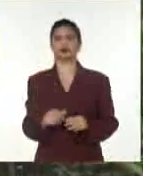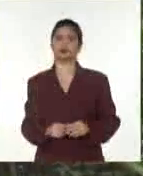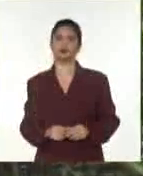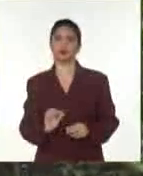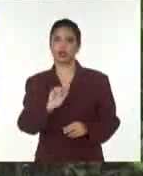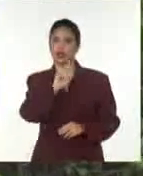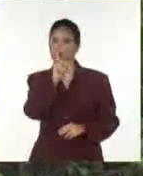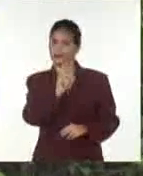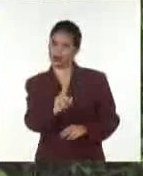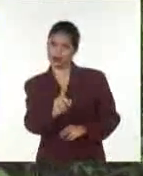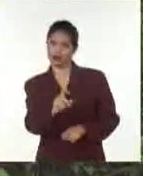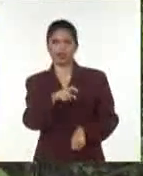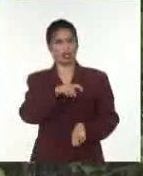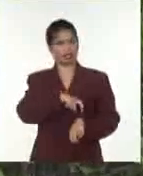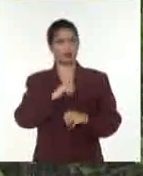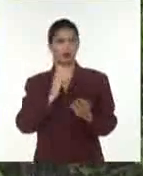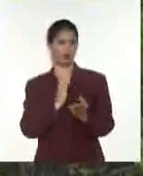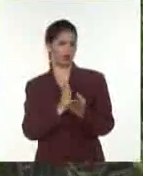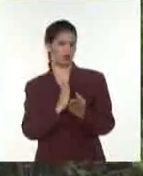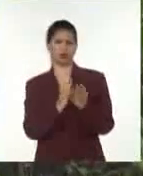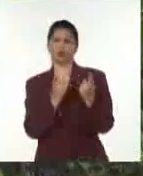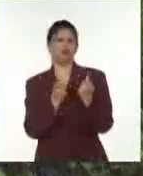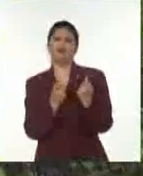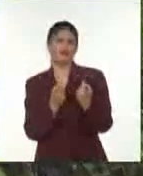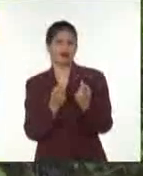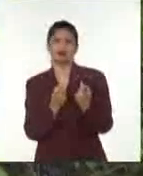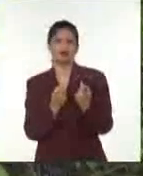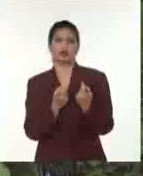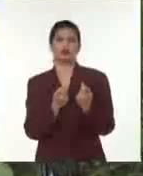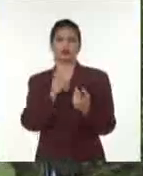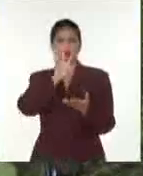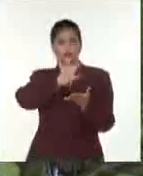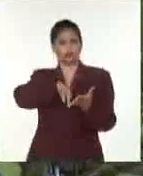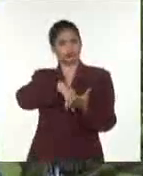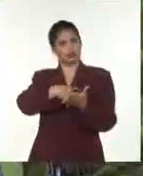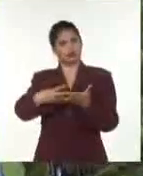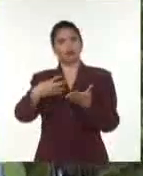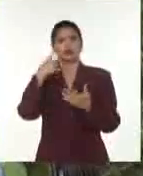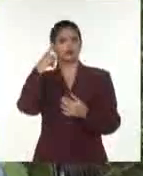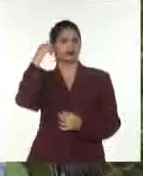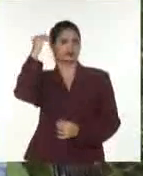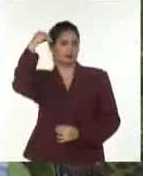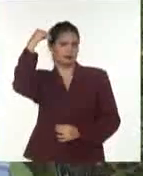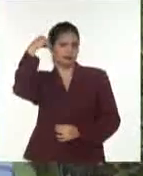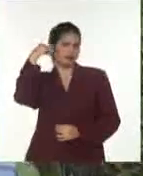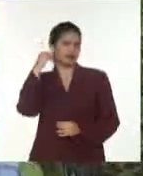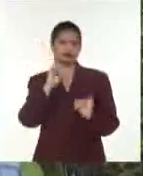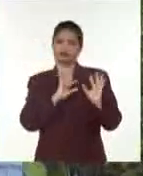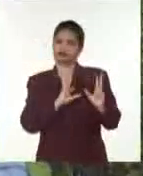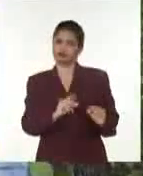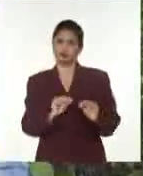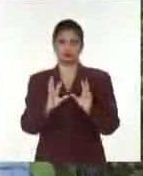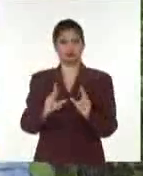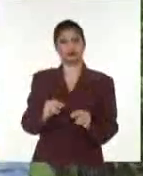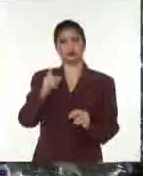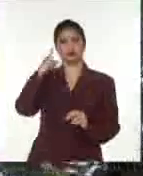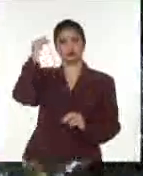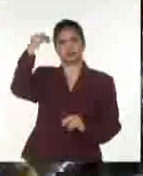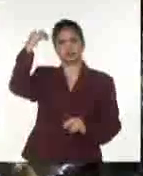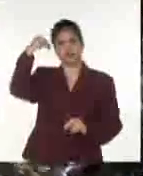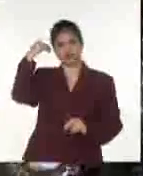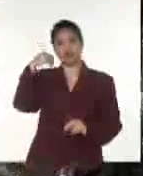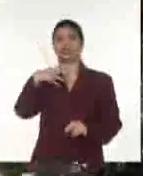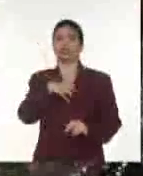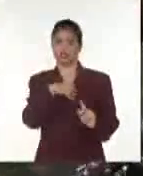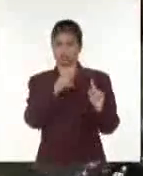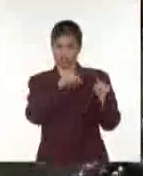estudio se necesita, o de datos o de estadísticas, para poder nosotros saber que tenemos una reserva